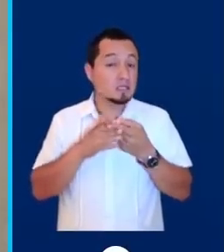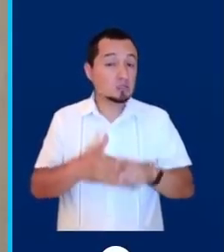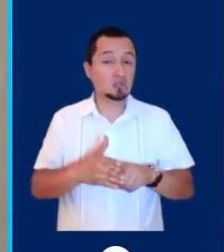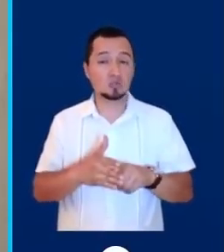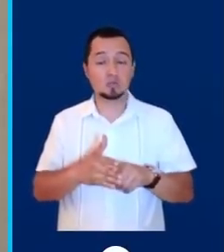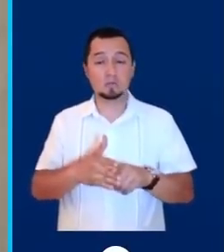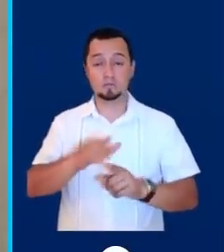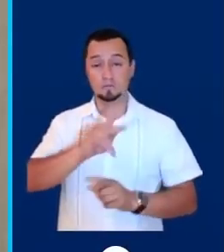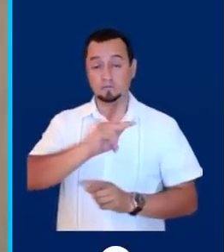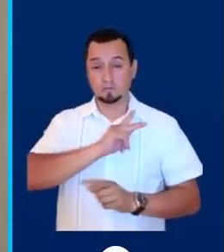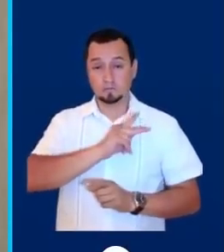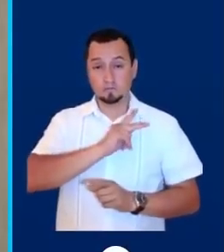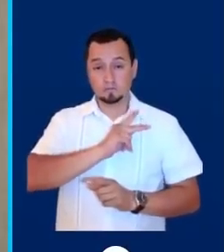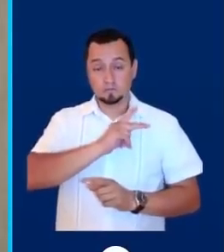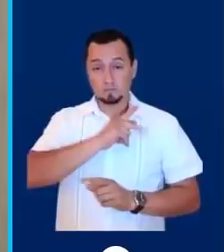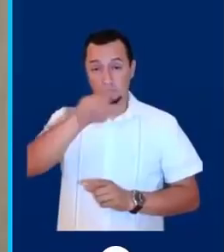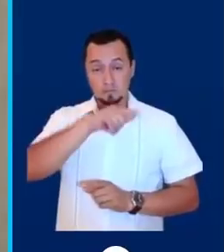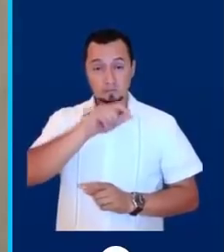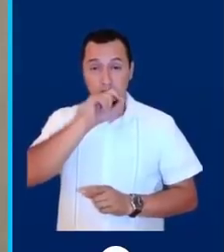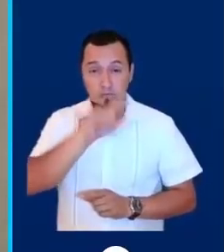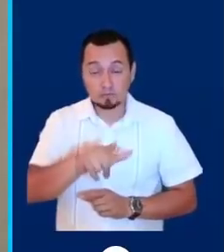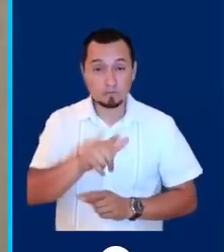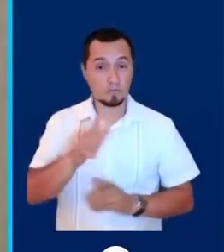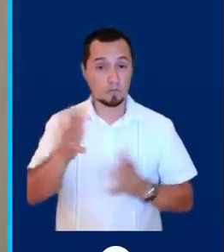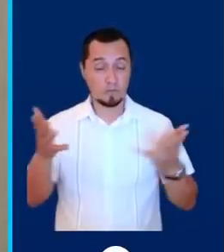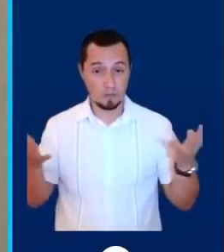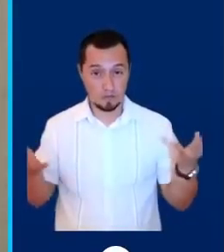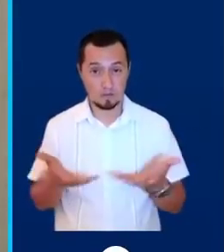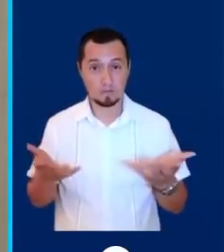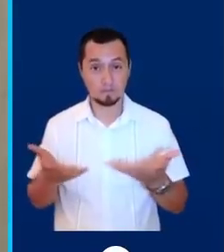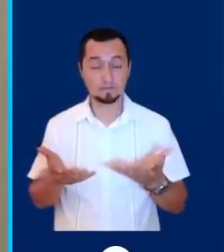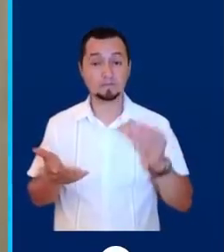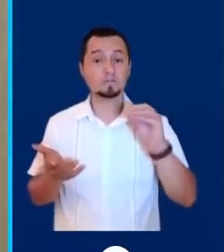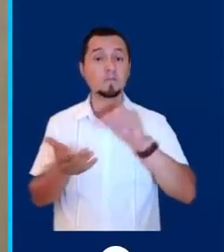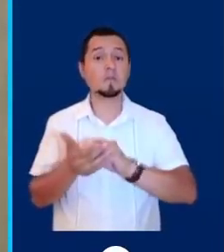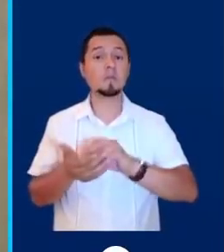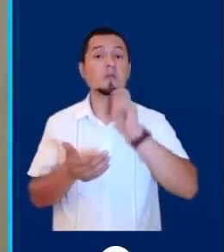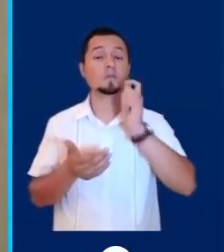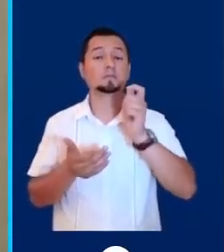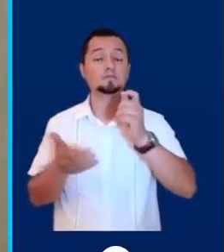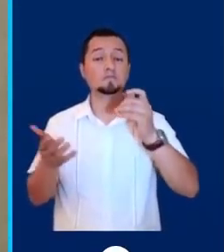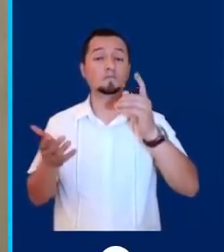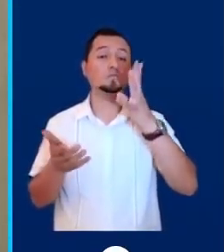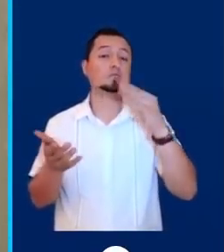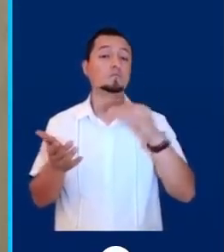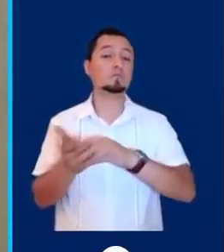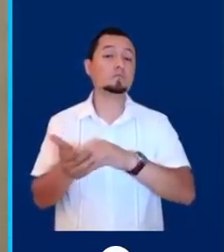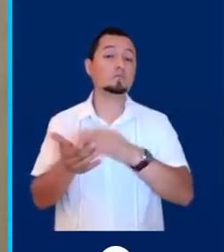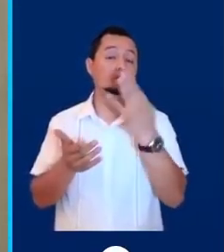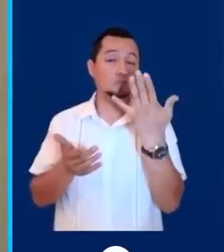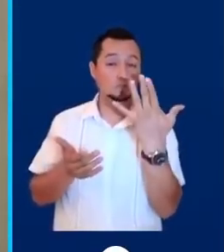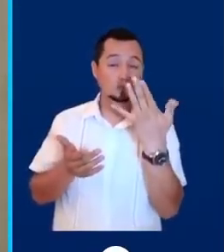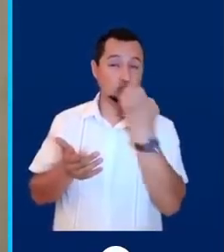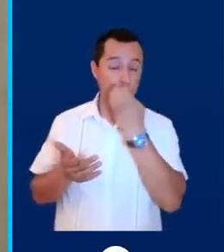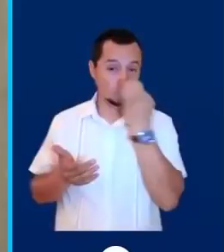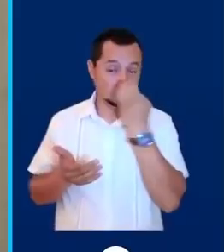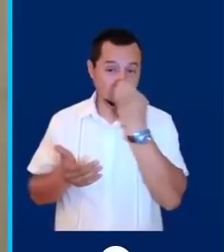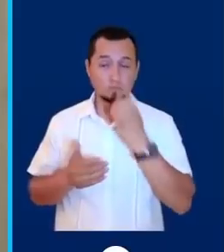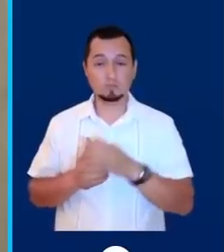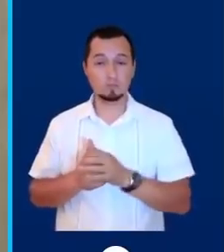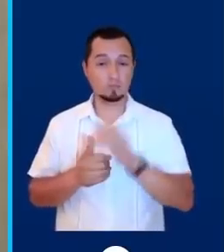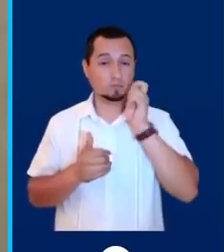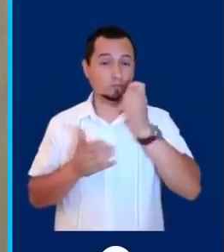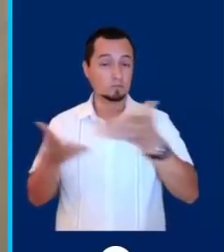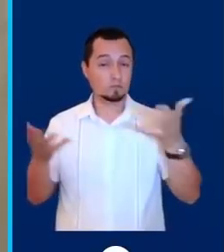inicio de la presencialidad que hemos desarrollado en Jalisco y del cual ya están en el cual ya están, perdón, participando 4.050 escuelas de